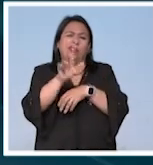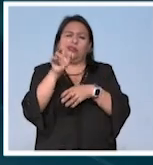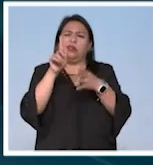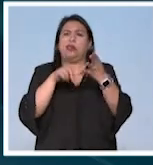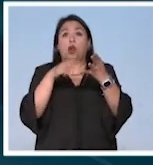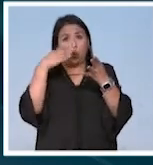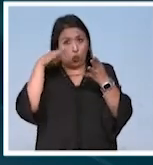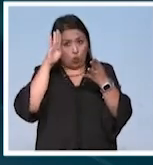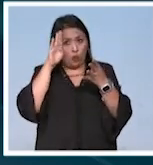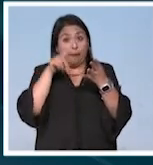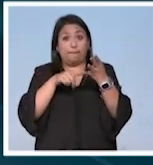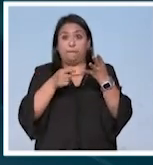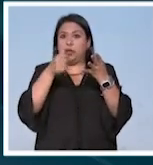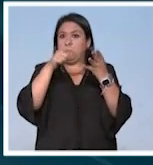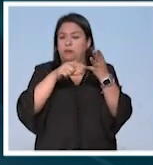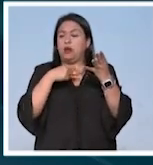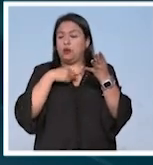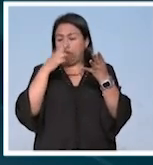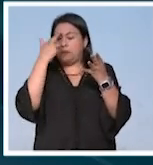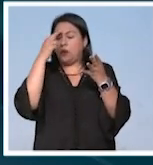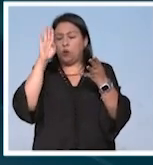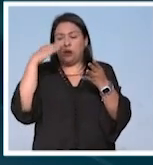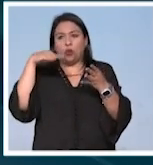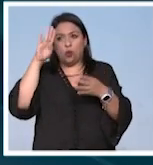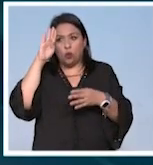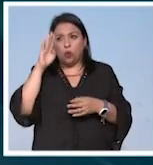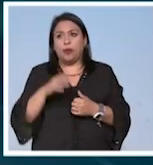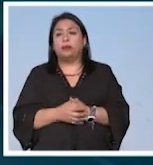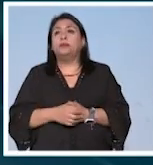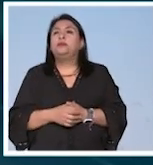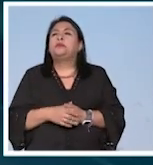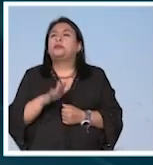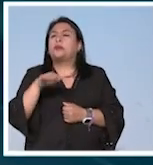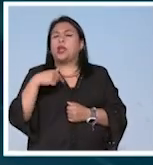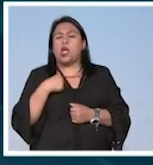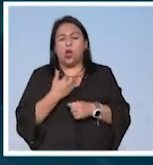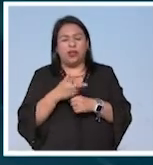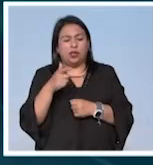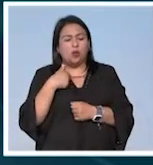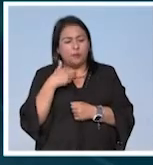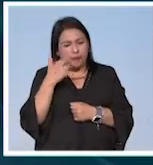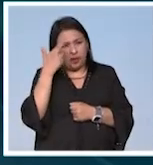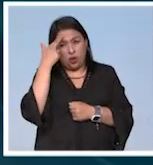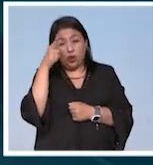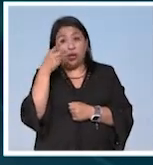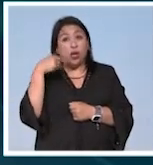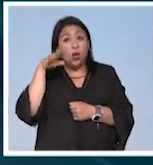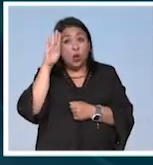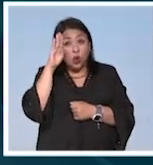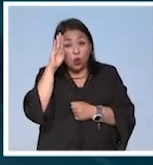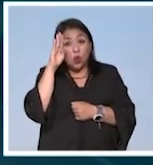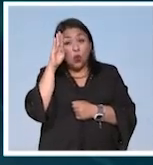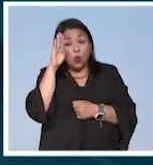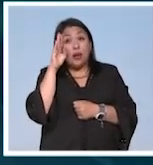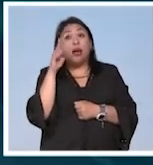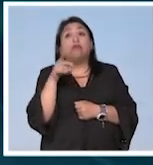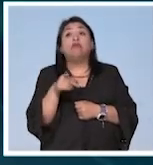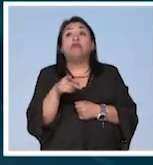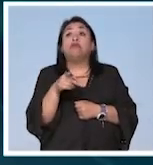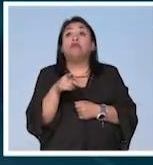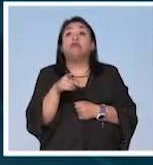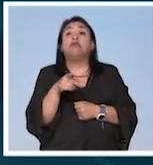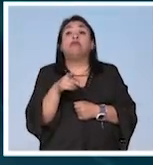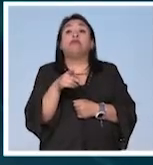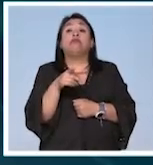Cuba en Cuba fue el primero me acuerdo por cierto ahorita me vino a la mente que en Cuba Son